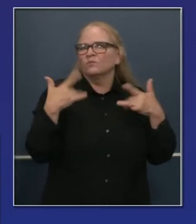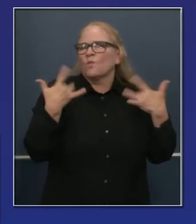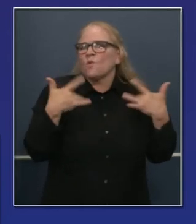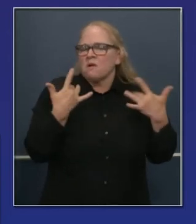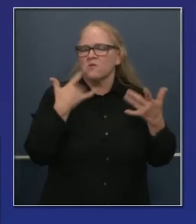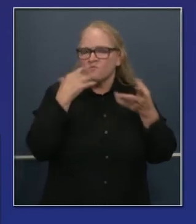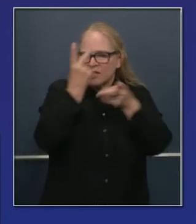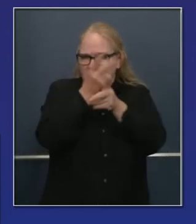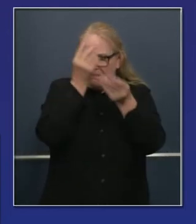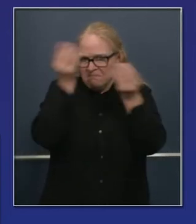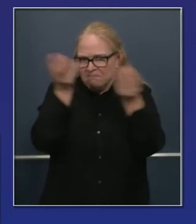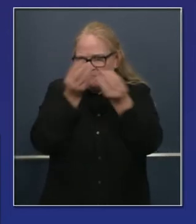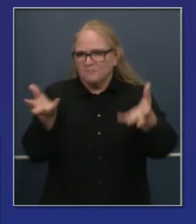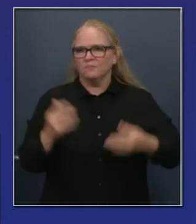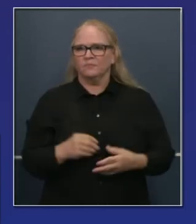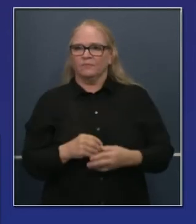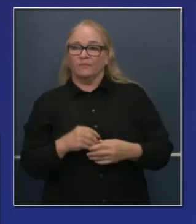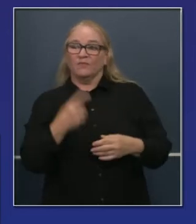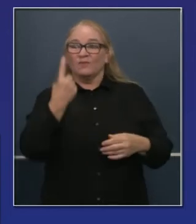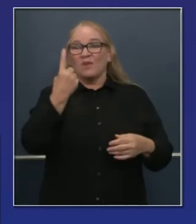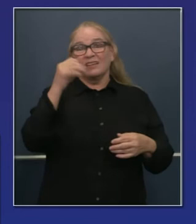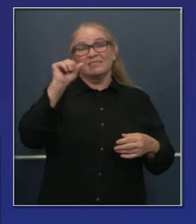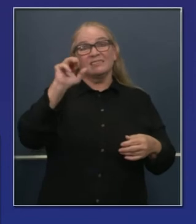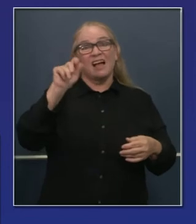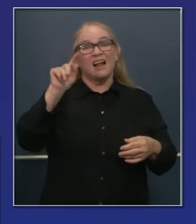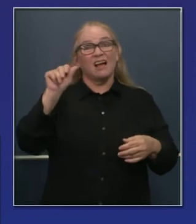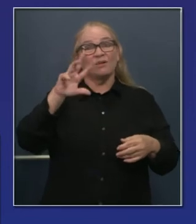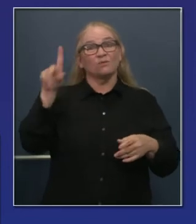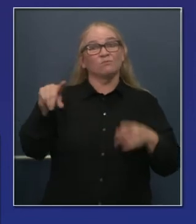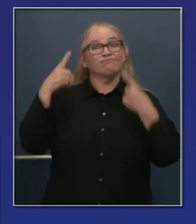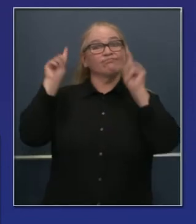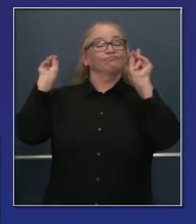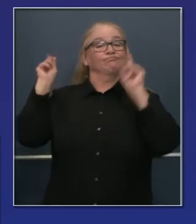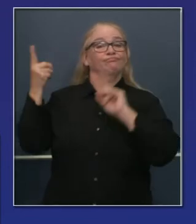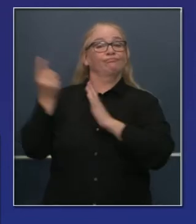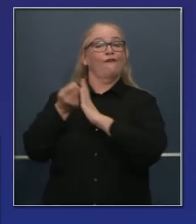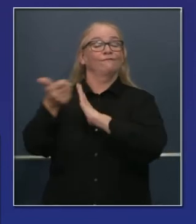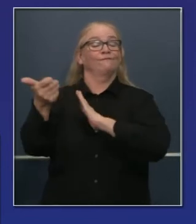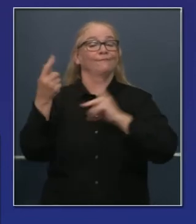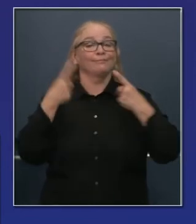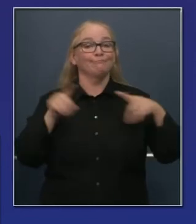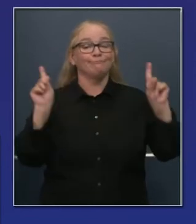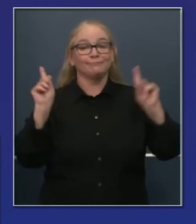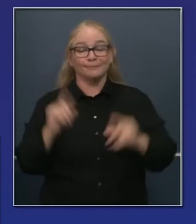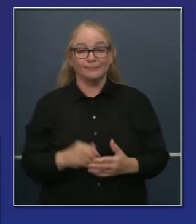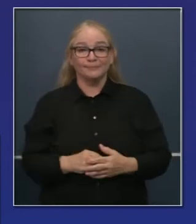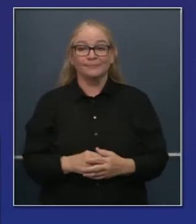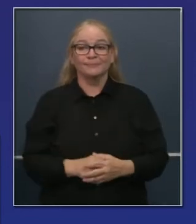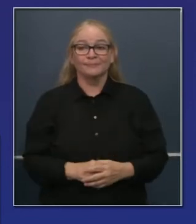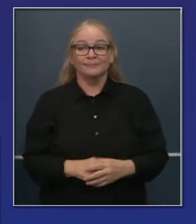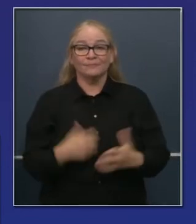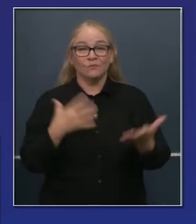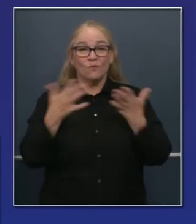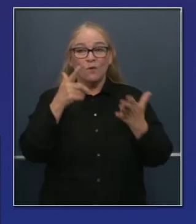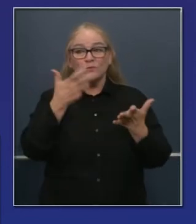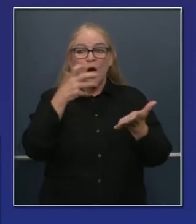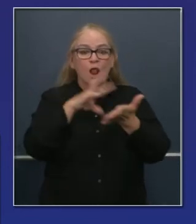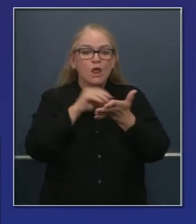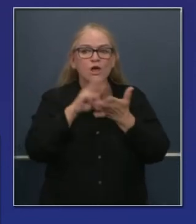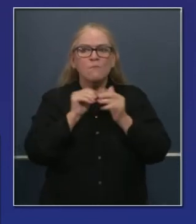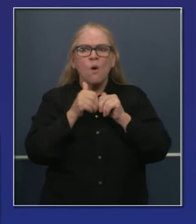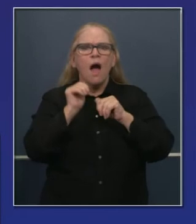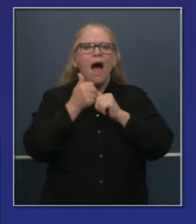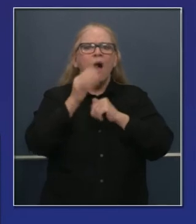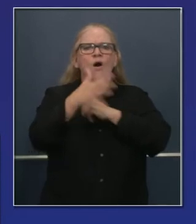ser retirada de la lista de monitoreo así que esta es la lista de monitoreo actualizada y le instó a todo el